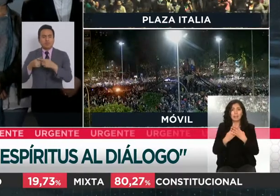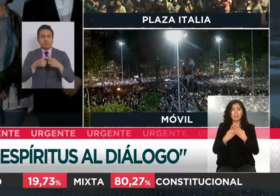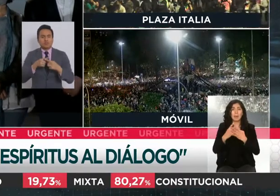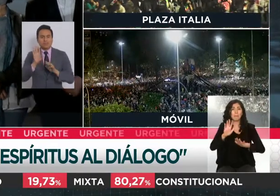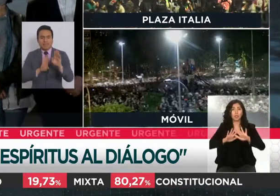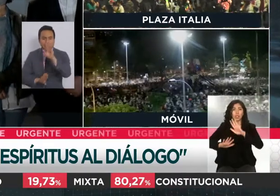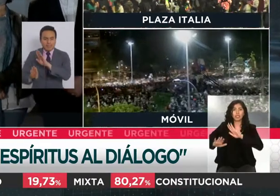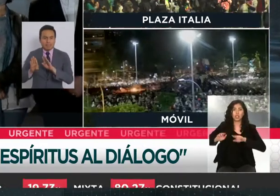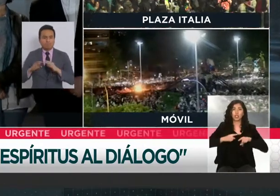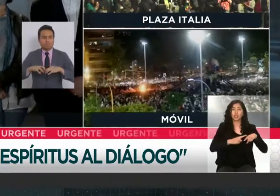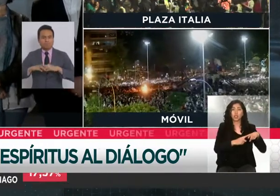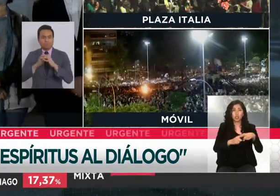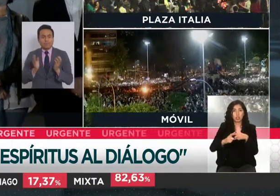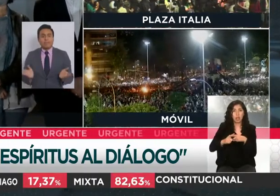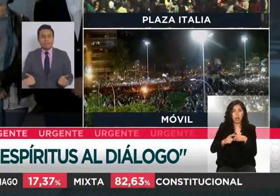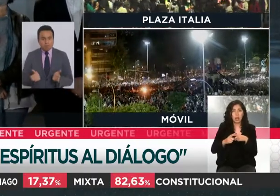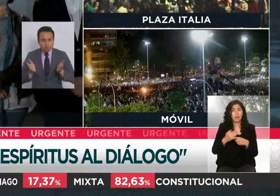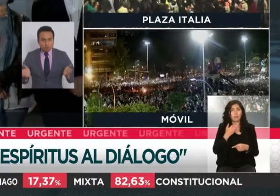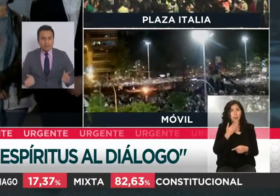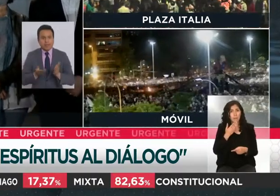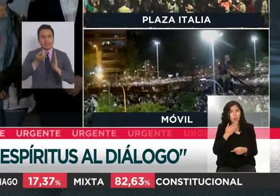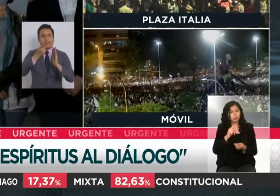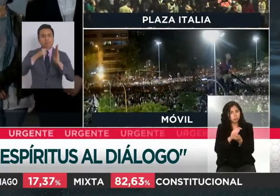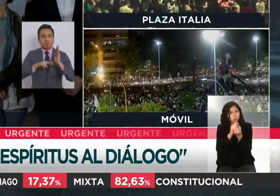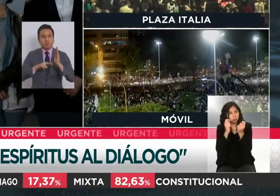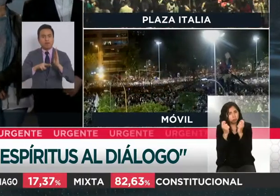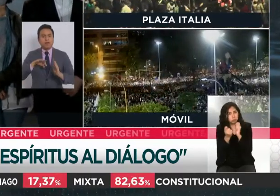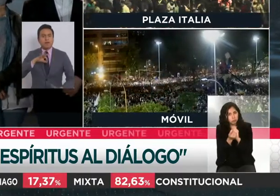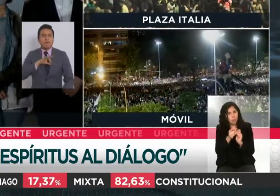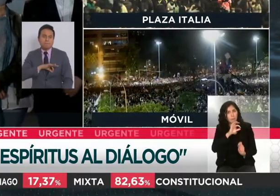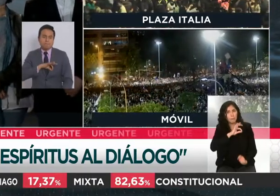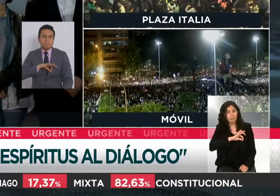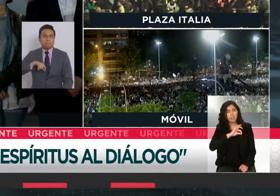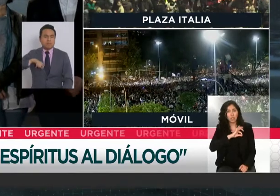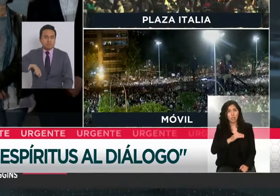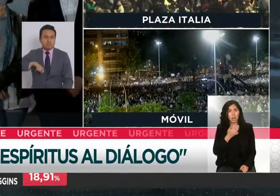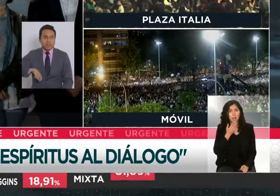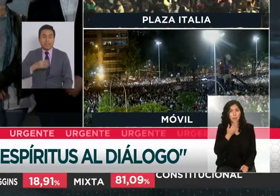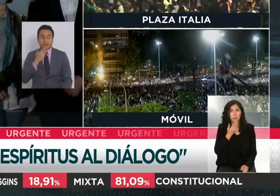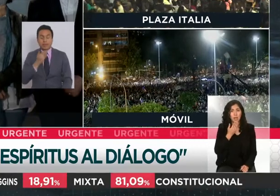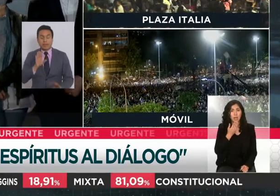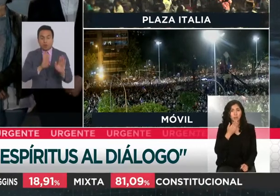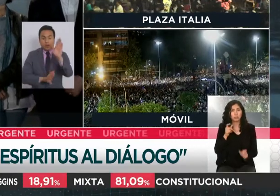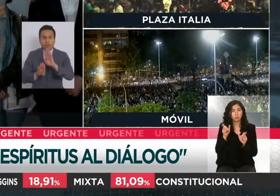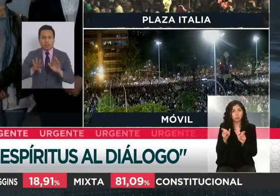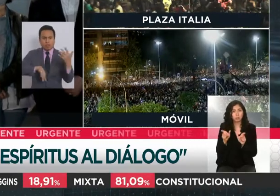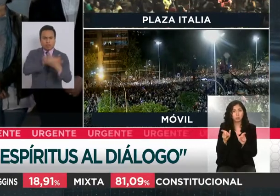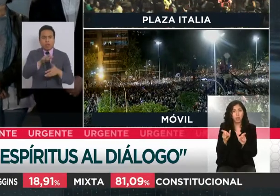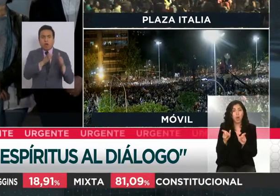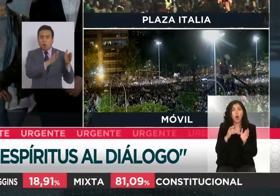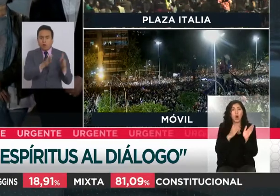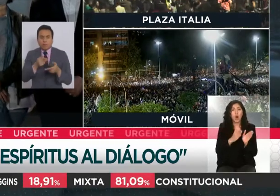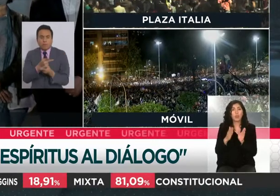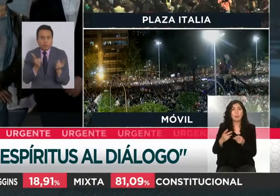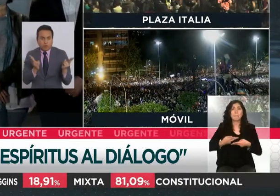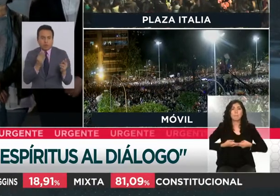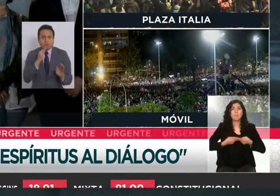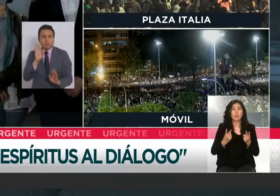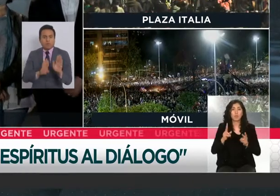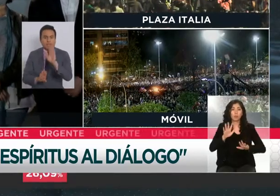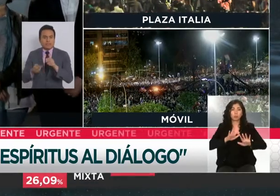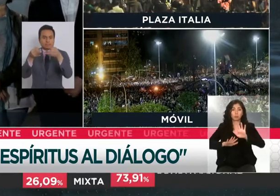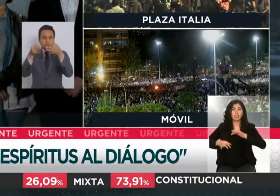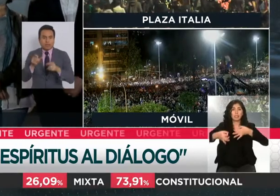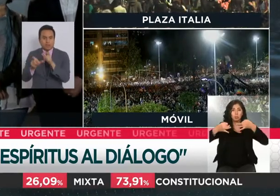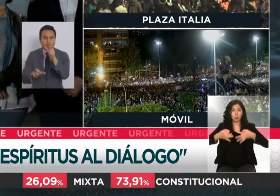social, en impulsar una reforma previsional y en resguardar el orden público y proteger la